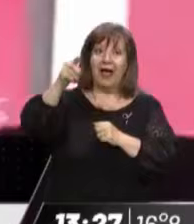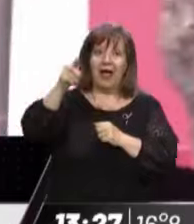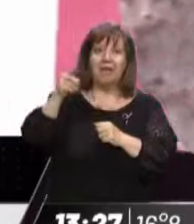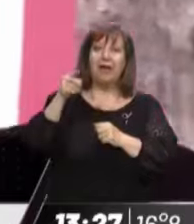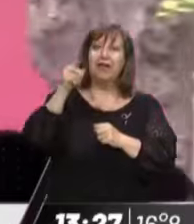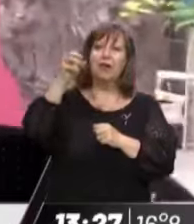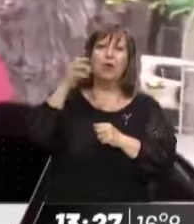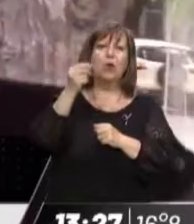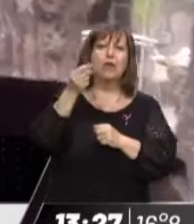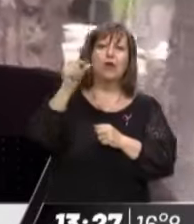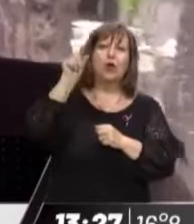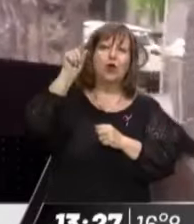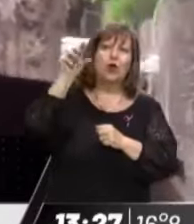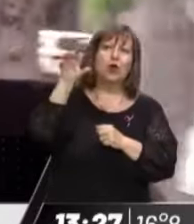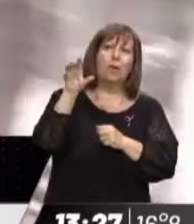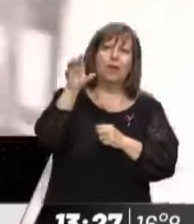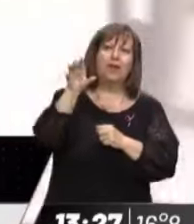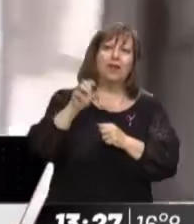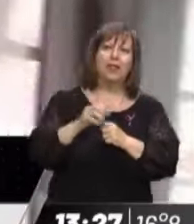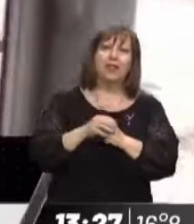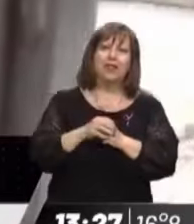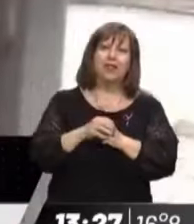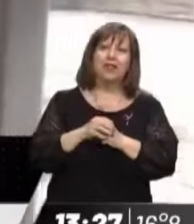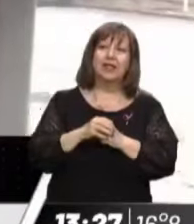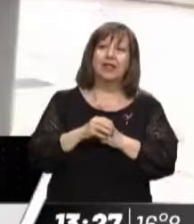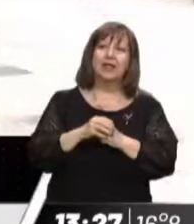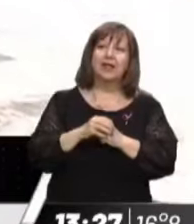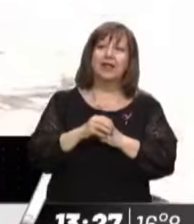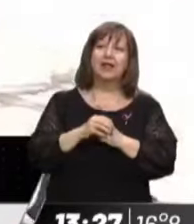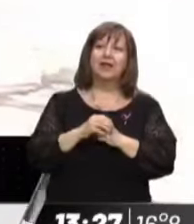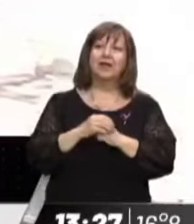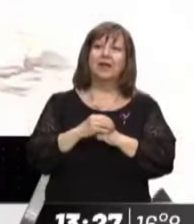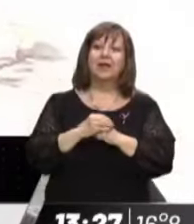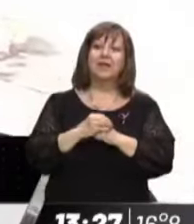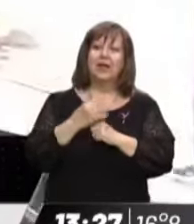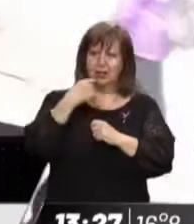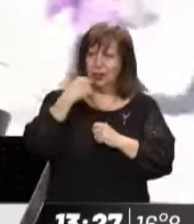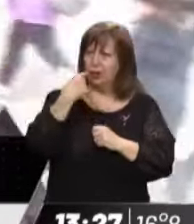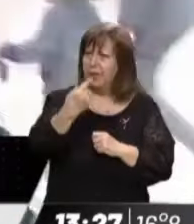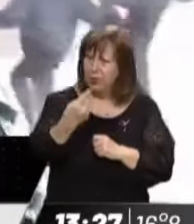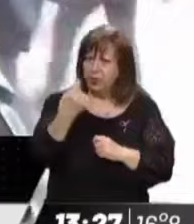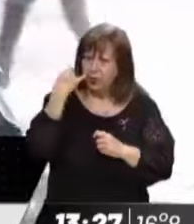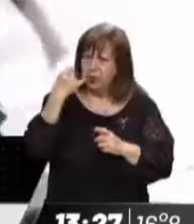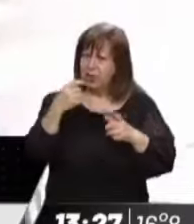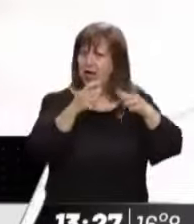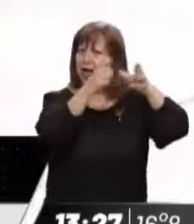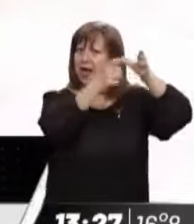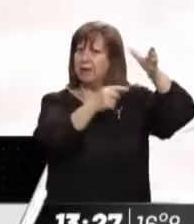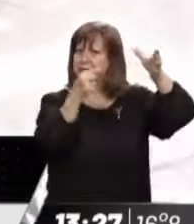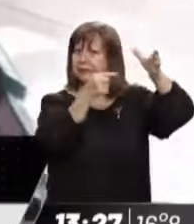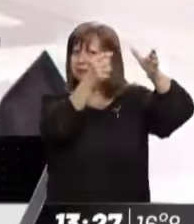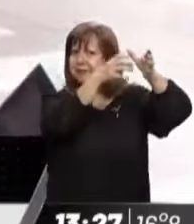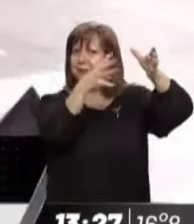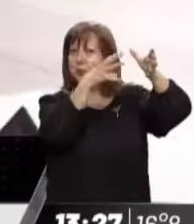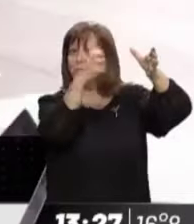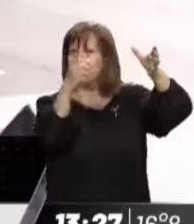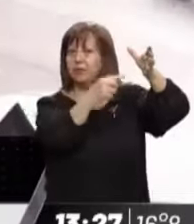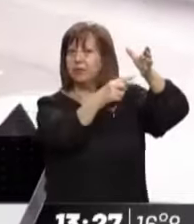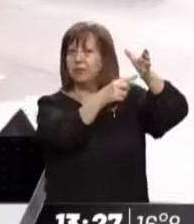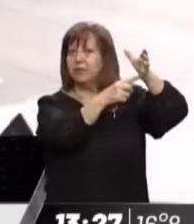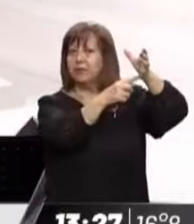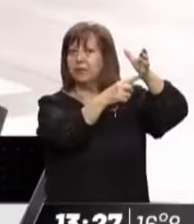buenísimo. Los que... Ahí Chicho puede mostrar la imagen. Él tiene una pantallita. Por la tarifa plana es 70, o sea, en esta